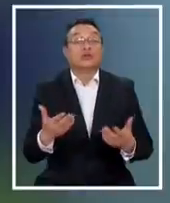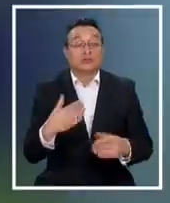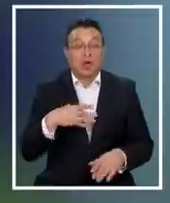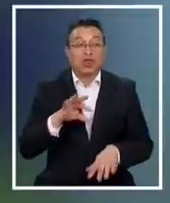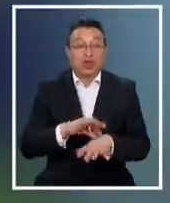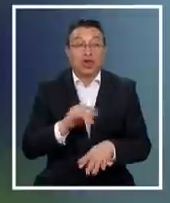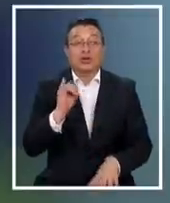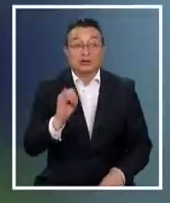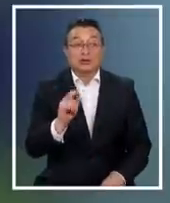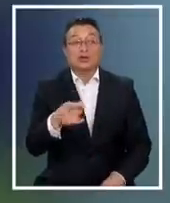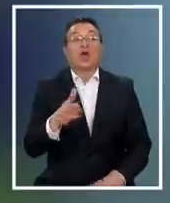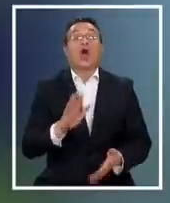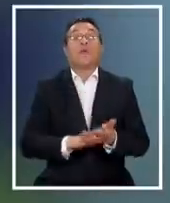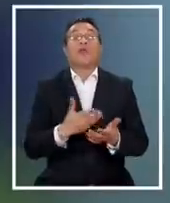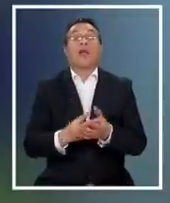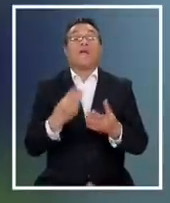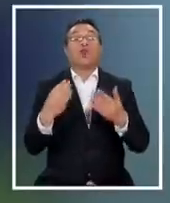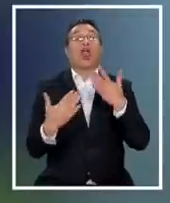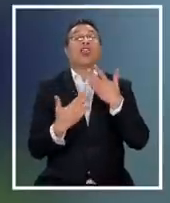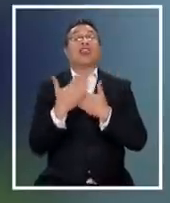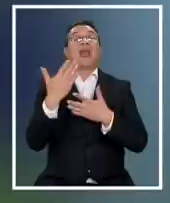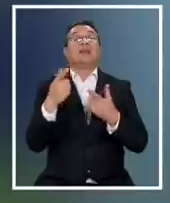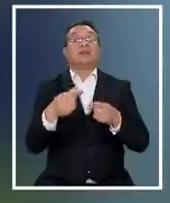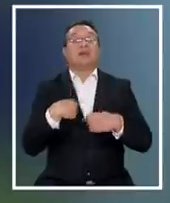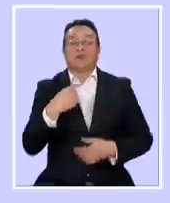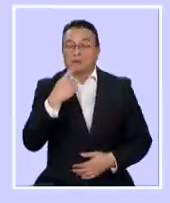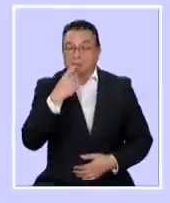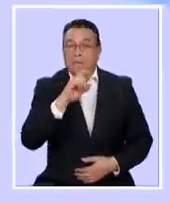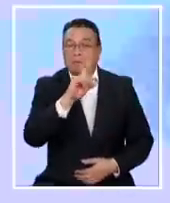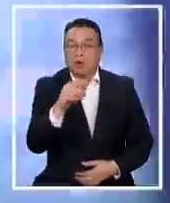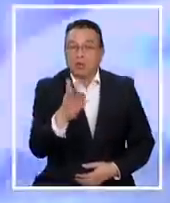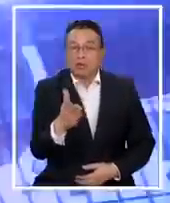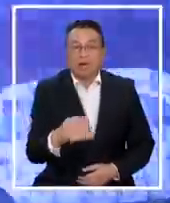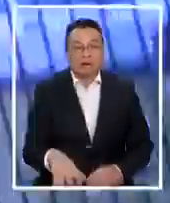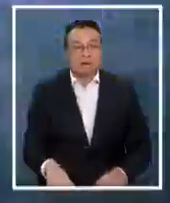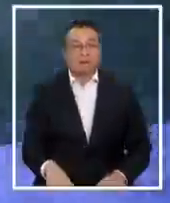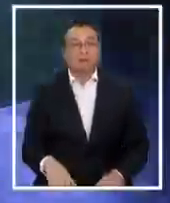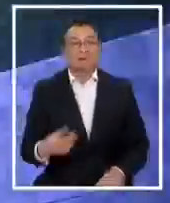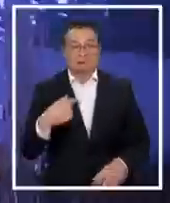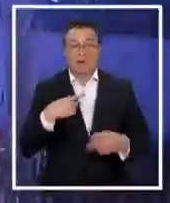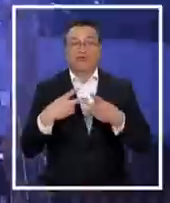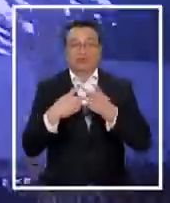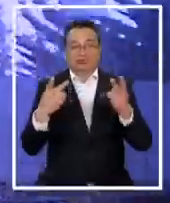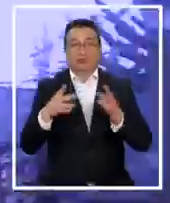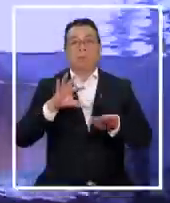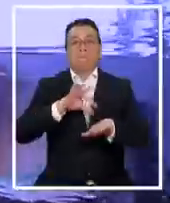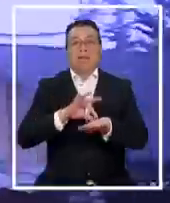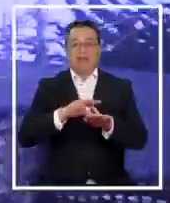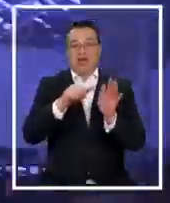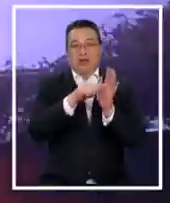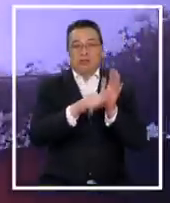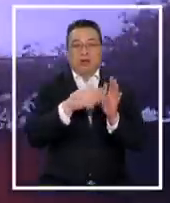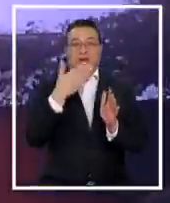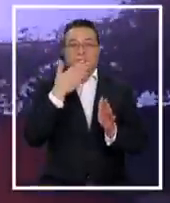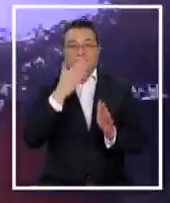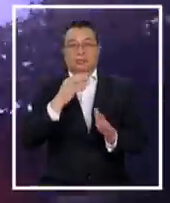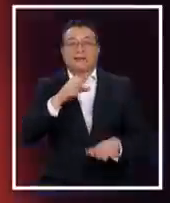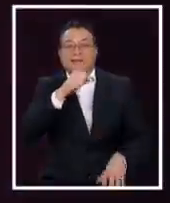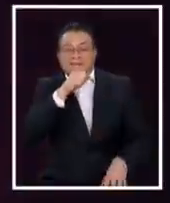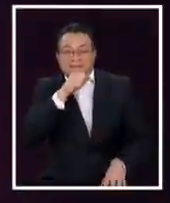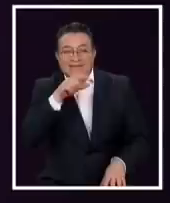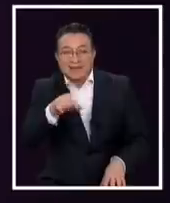doctor? Sí, con él. ¿Cómo está? Buenos días. Quisiera hacer una consulta. Se anuncia como médico cirujano especialista en geriatría